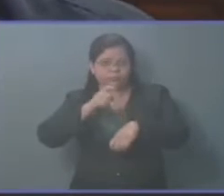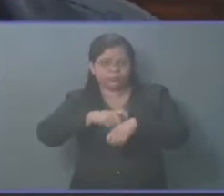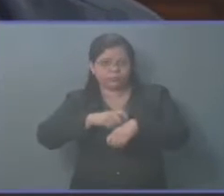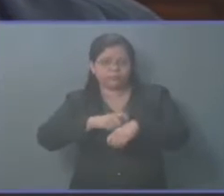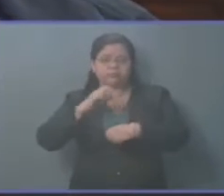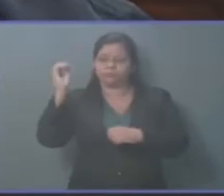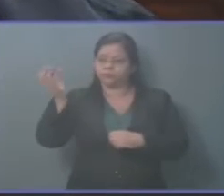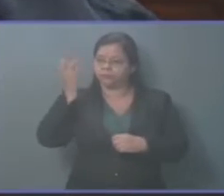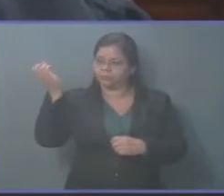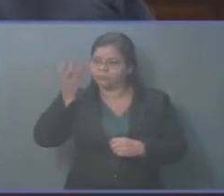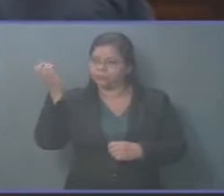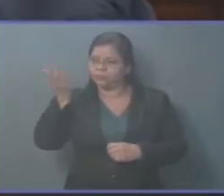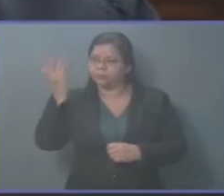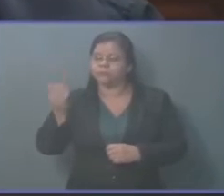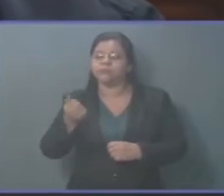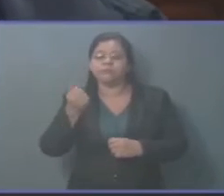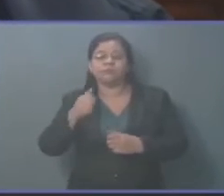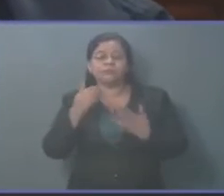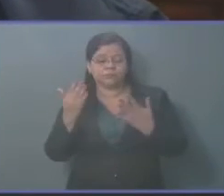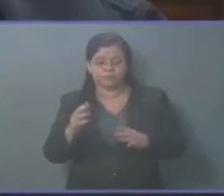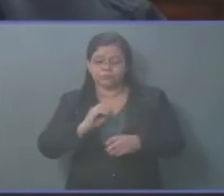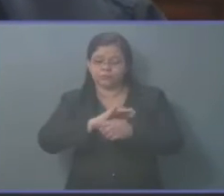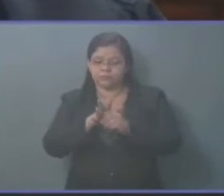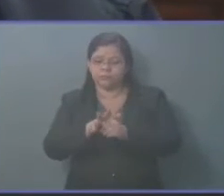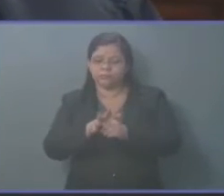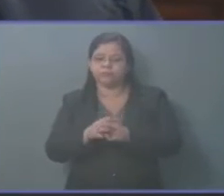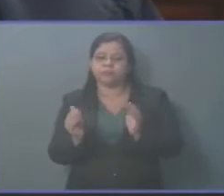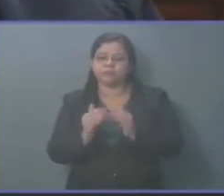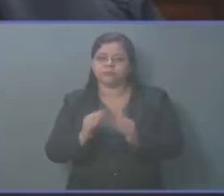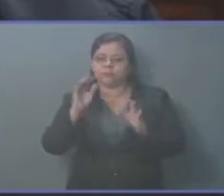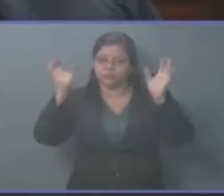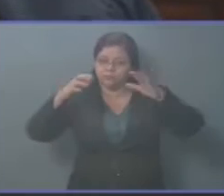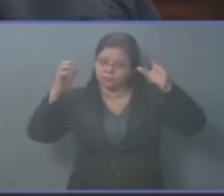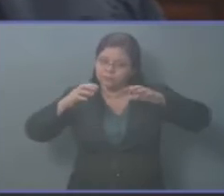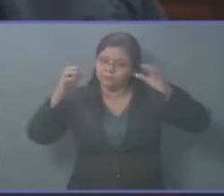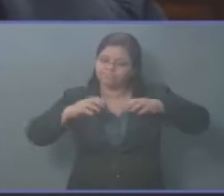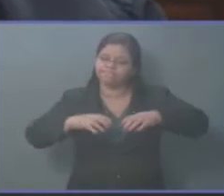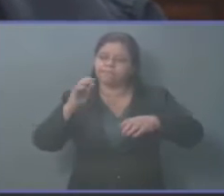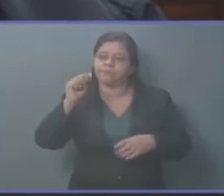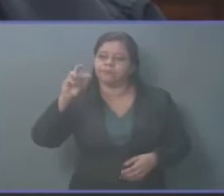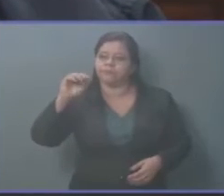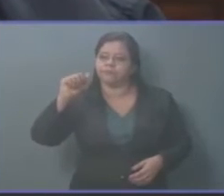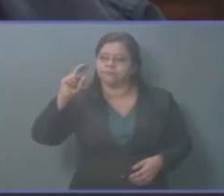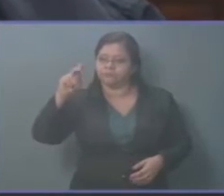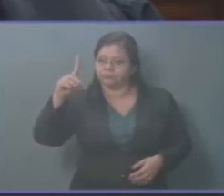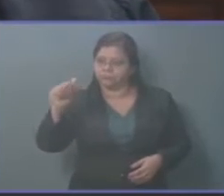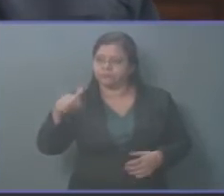se está viviendo, como es la pandemia del COVID y como es la tormenta tropical Amanda,